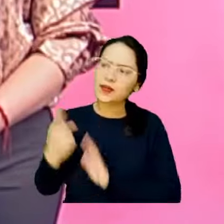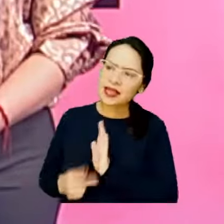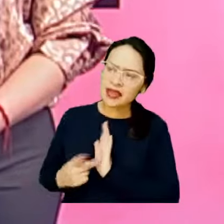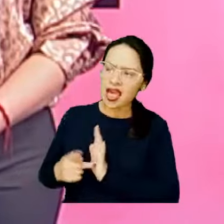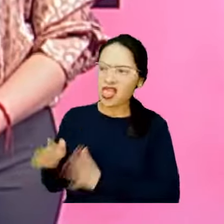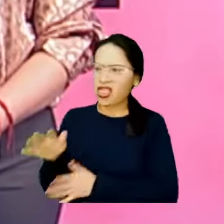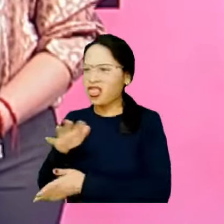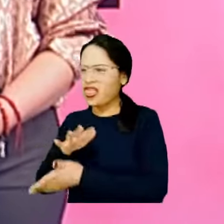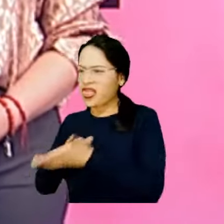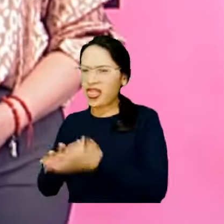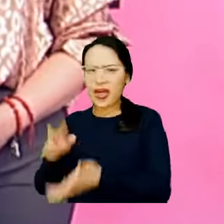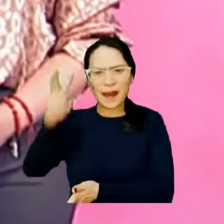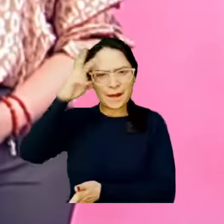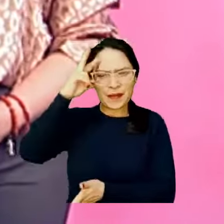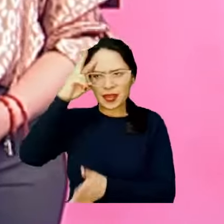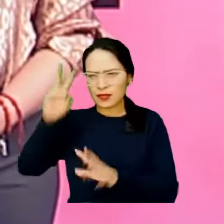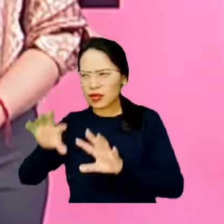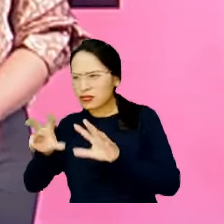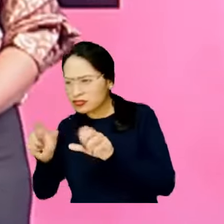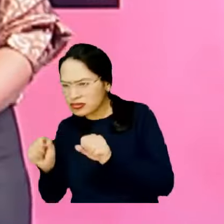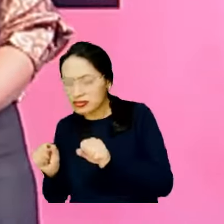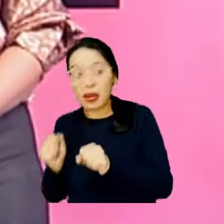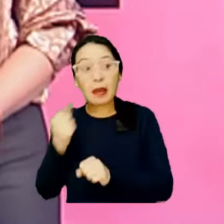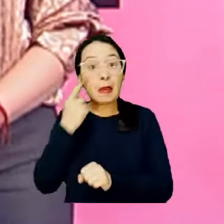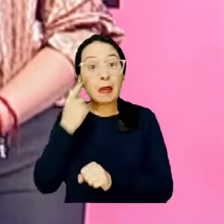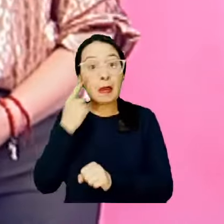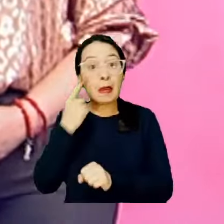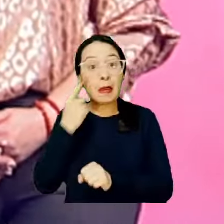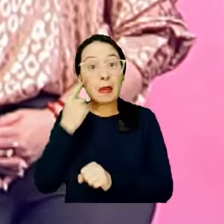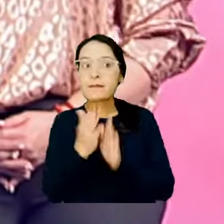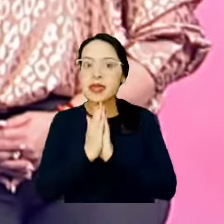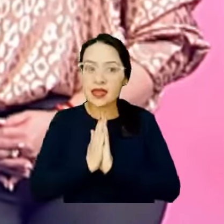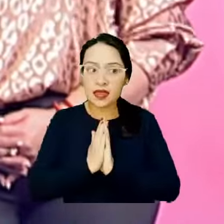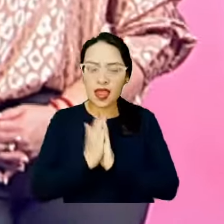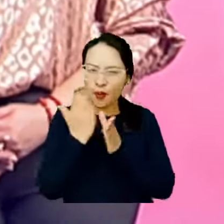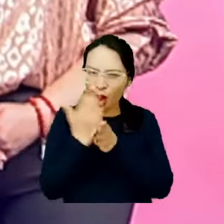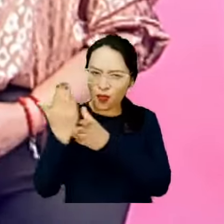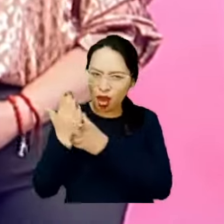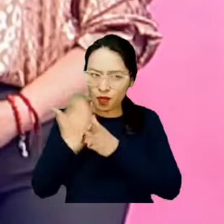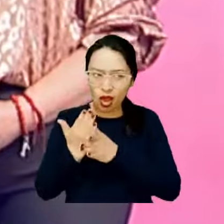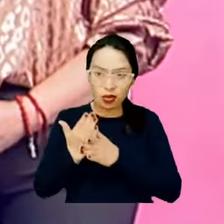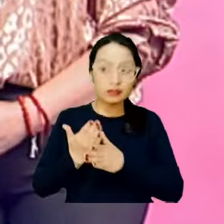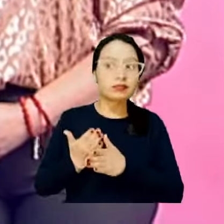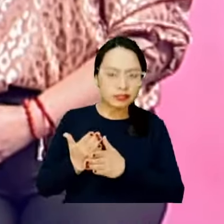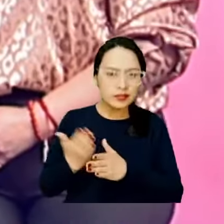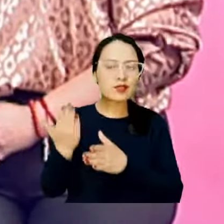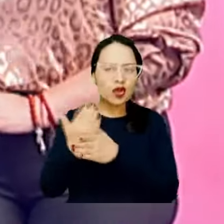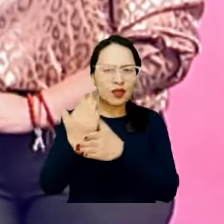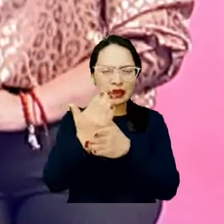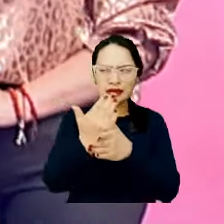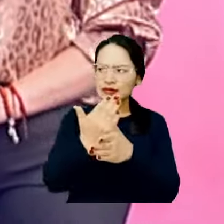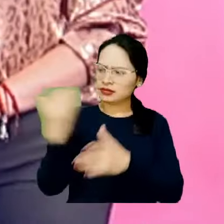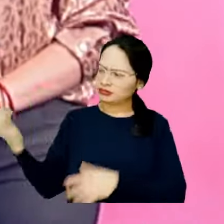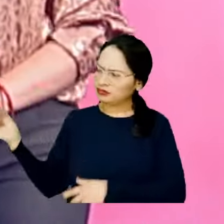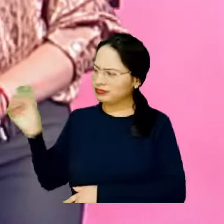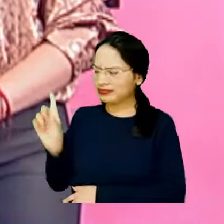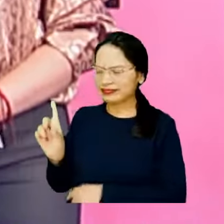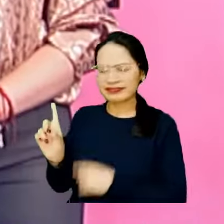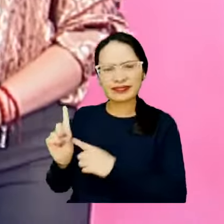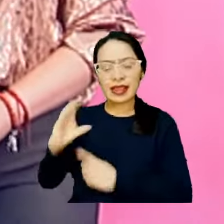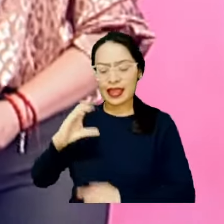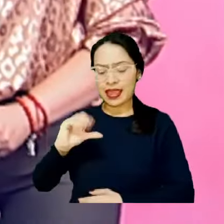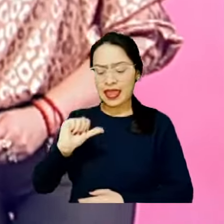delito de extorsión, precisamente por el contrato relacionado a las grúas. Sí, contrato que también se pide que se dé de baja. Que se dé de baja,